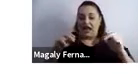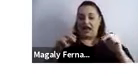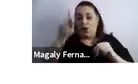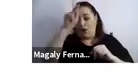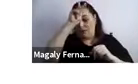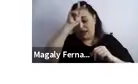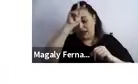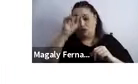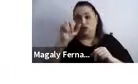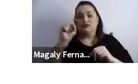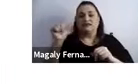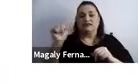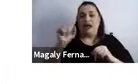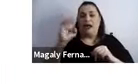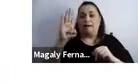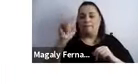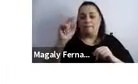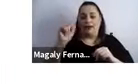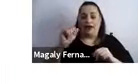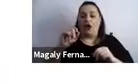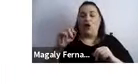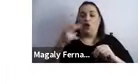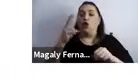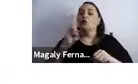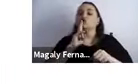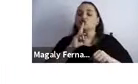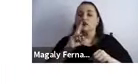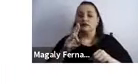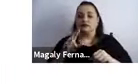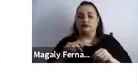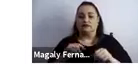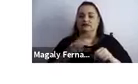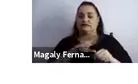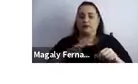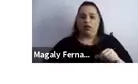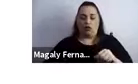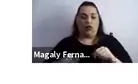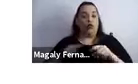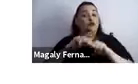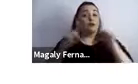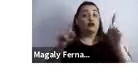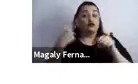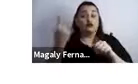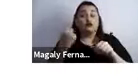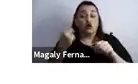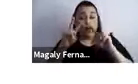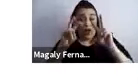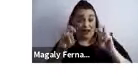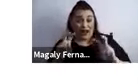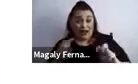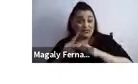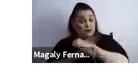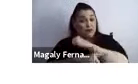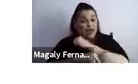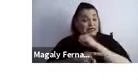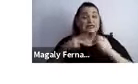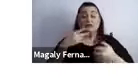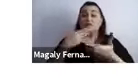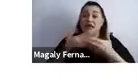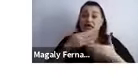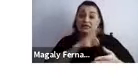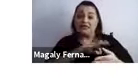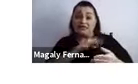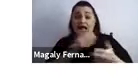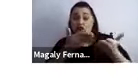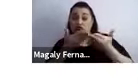Cabo Verde. Pero no nos quedamos solo en análisis de países que son modelos de bienestar y que nos pueden dar algunas claves